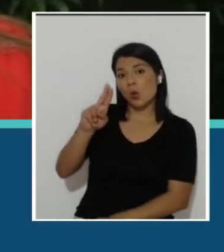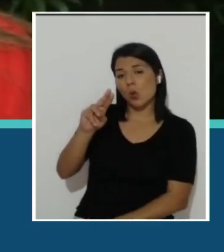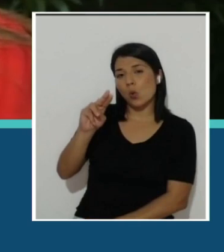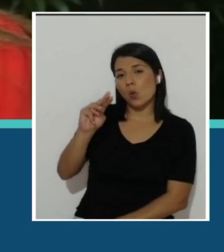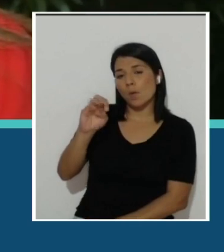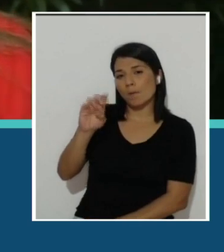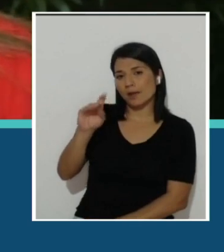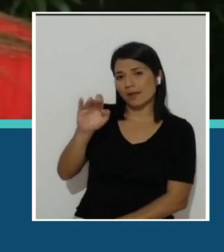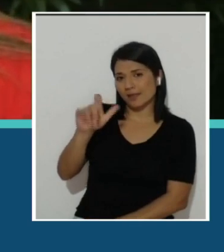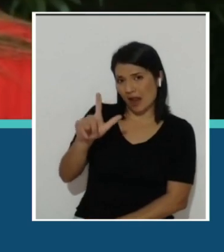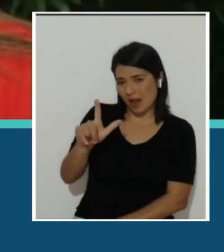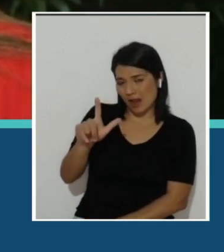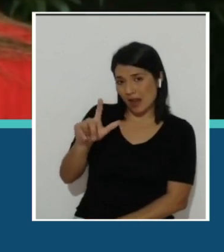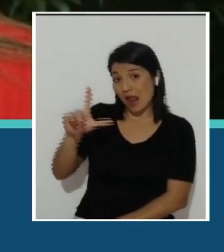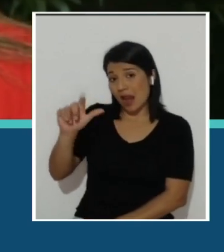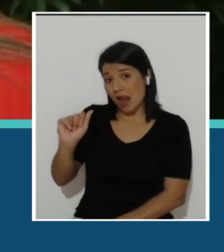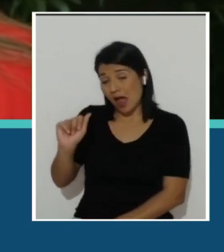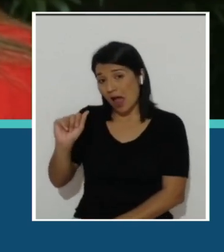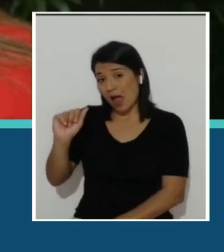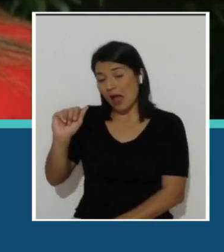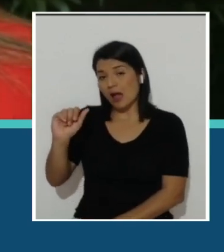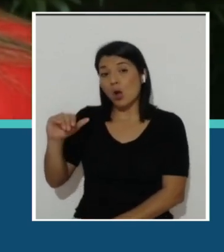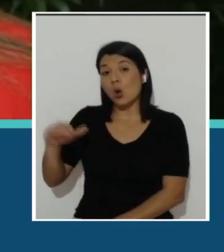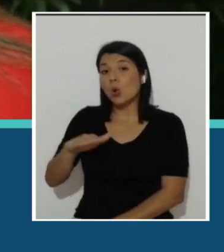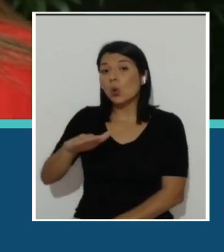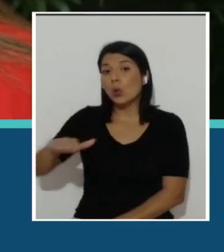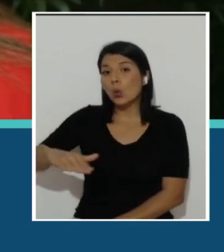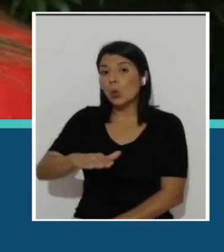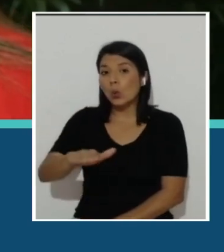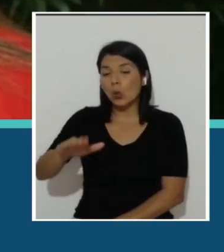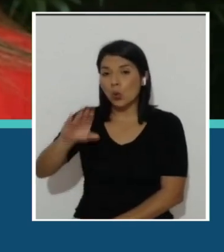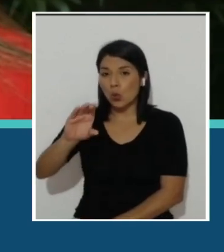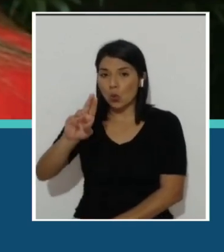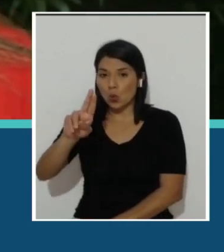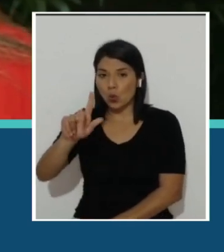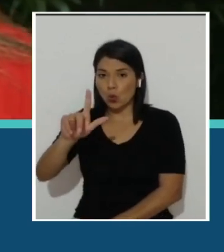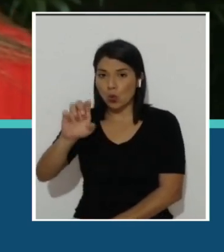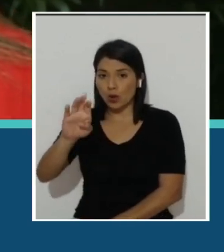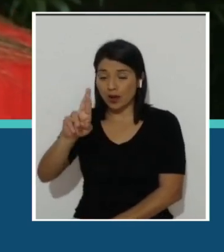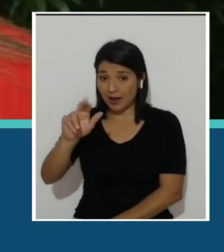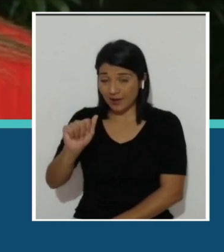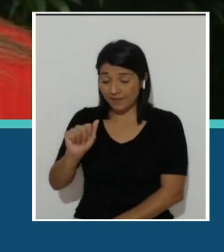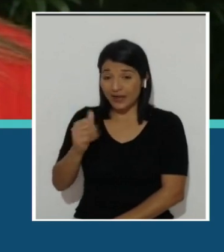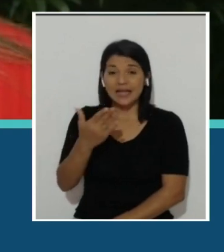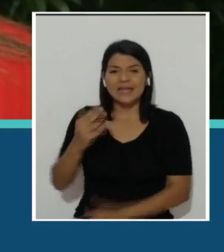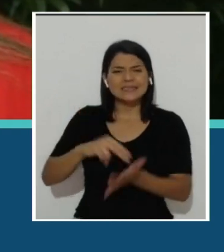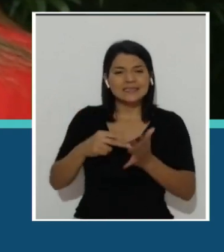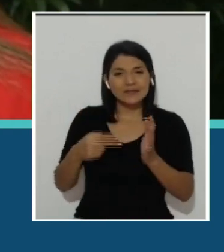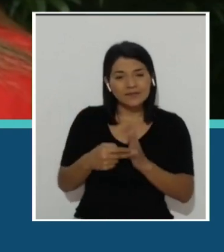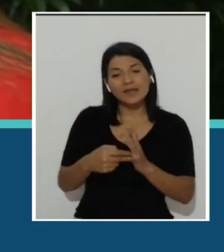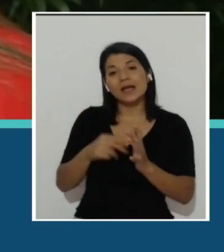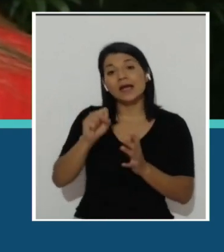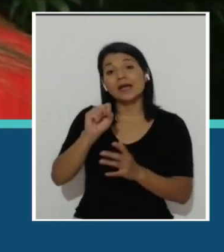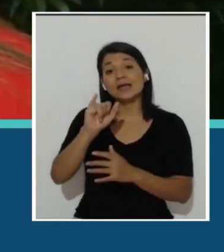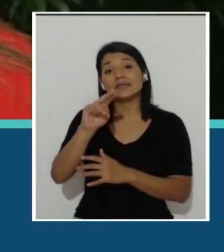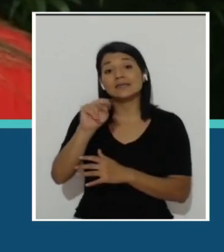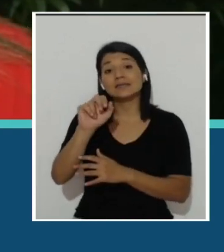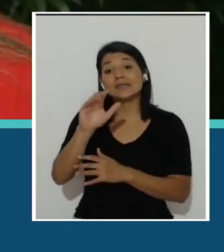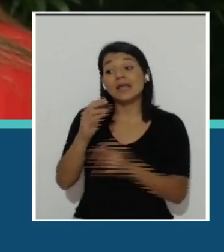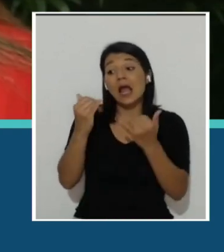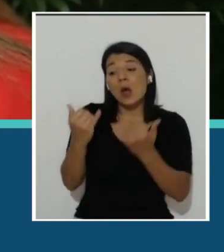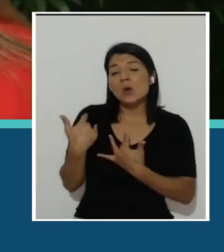solicitando unos estudios técnicos en el área de compensación, ¿verdad?, de rehabilitación de la zona donde se va a pasar el